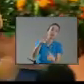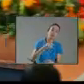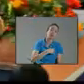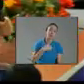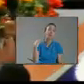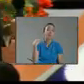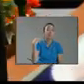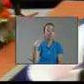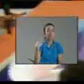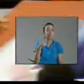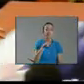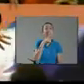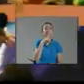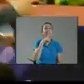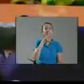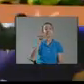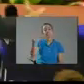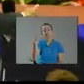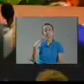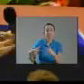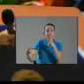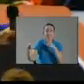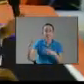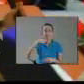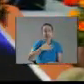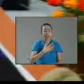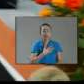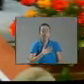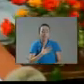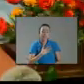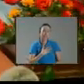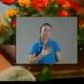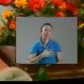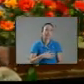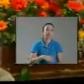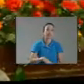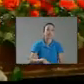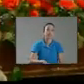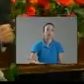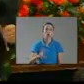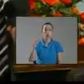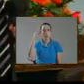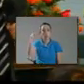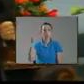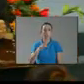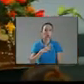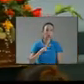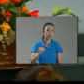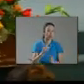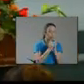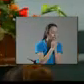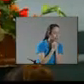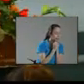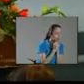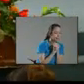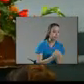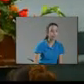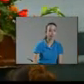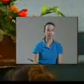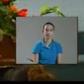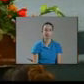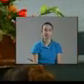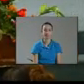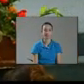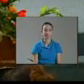que conoce a muchos pastores, le dije, papá, ¿habrá algún pastor que necesite? Sí, me dijo, hay uno que está, le dio un derrame y la iglesia no puede